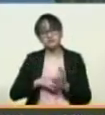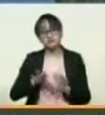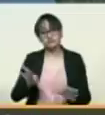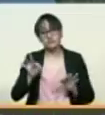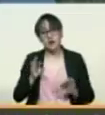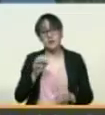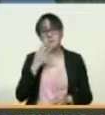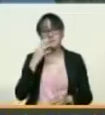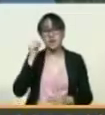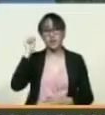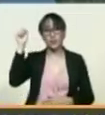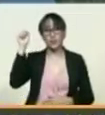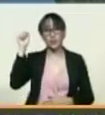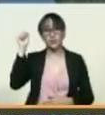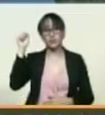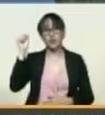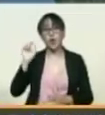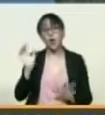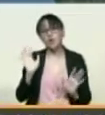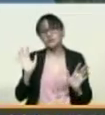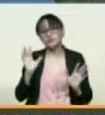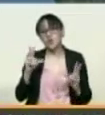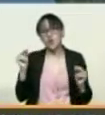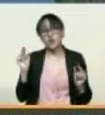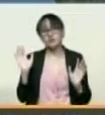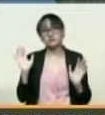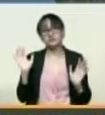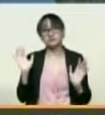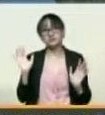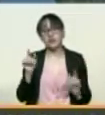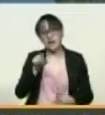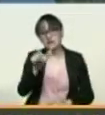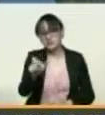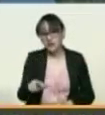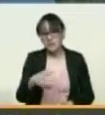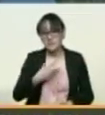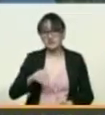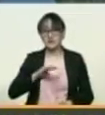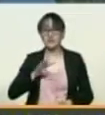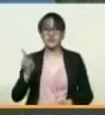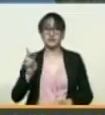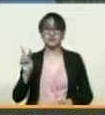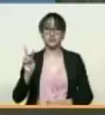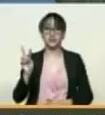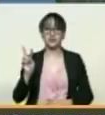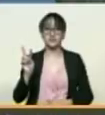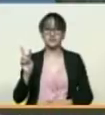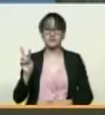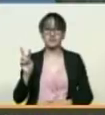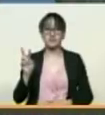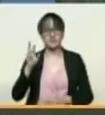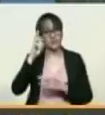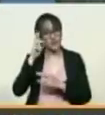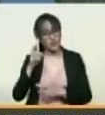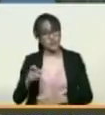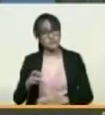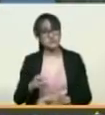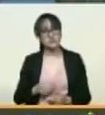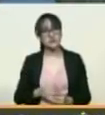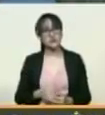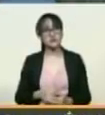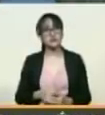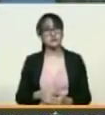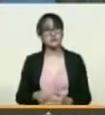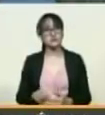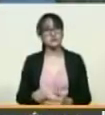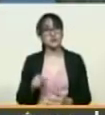Maduro, pero pudiera no ser el caso, ese es el presidente constitucional de Venezuela. Y el reconocimiento a